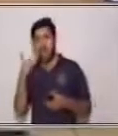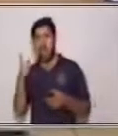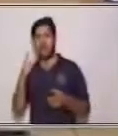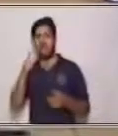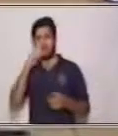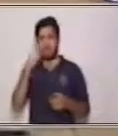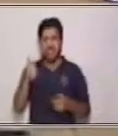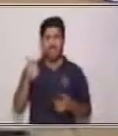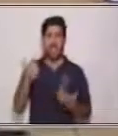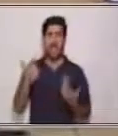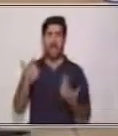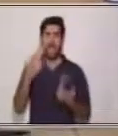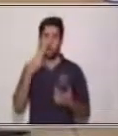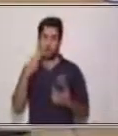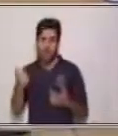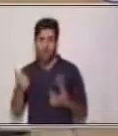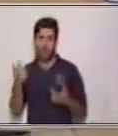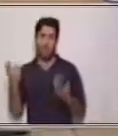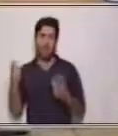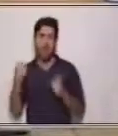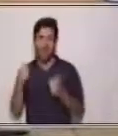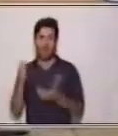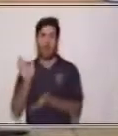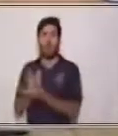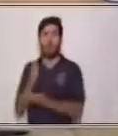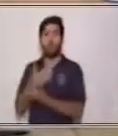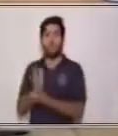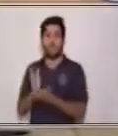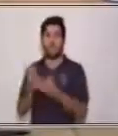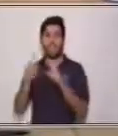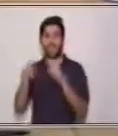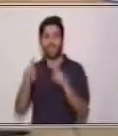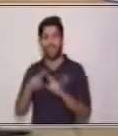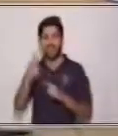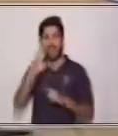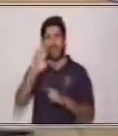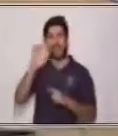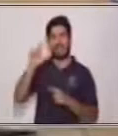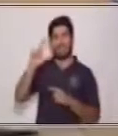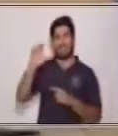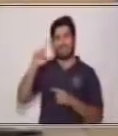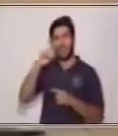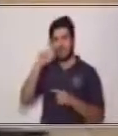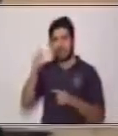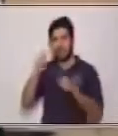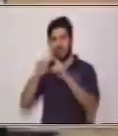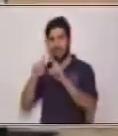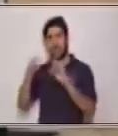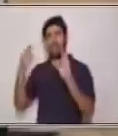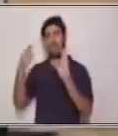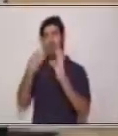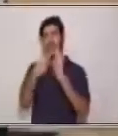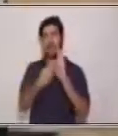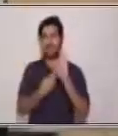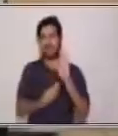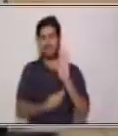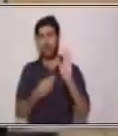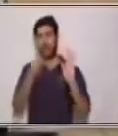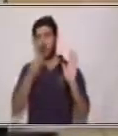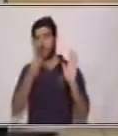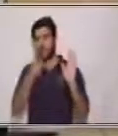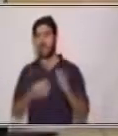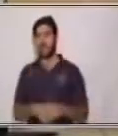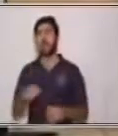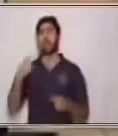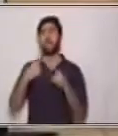han elaborado distintas recetas. Pero hoy vamos a ver el tema general de qué corresponde